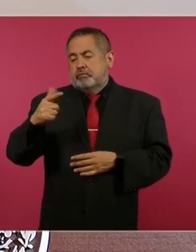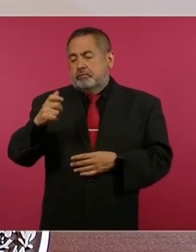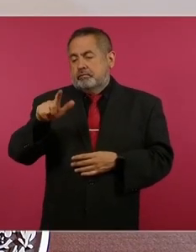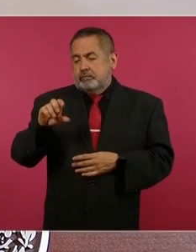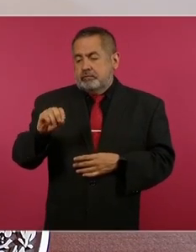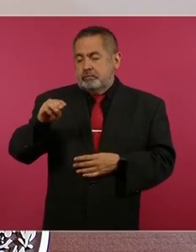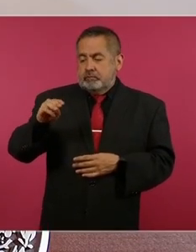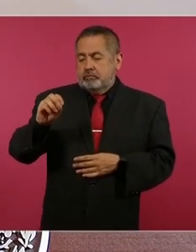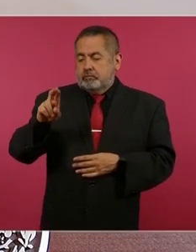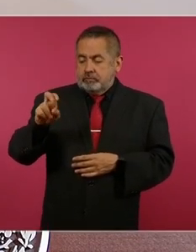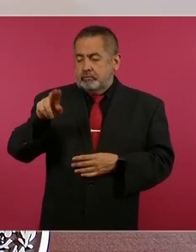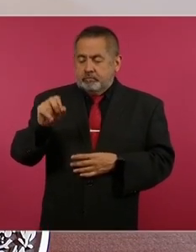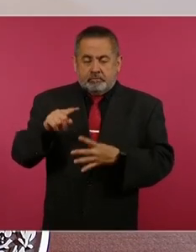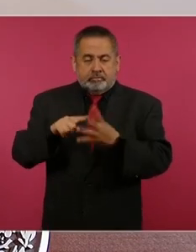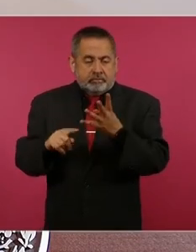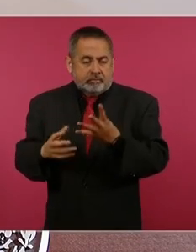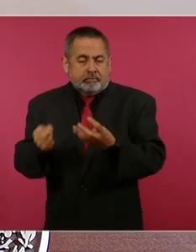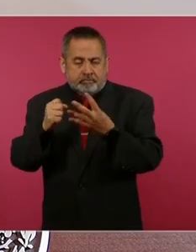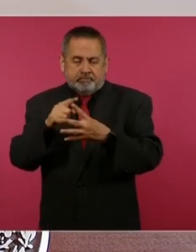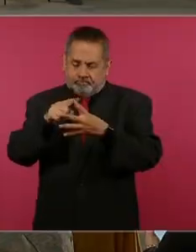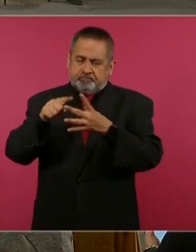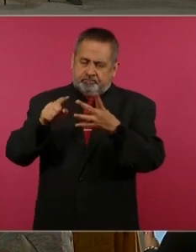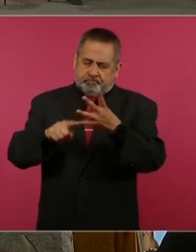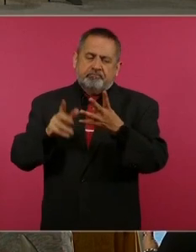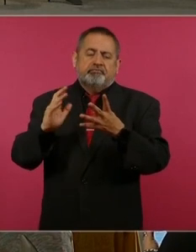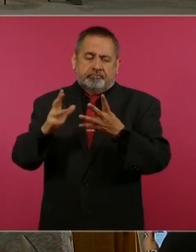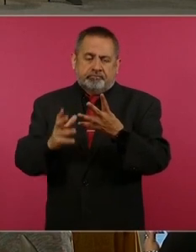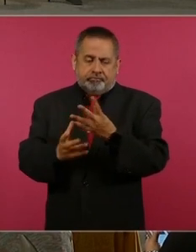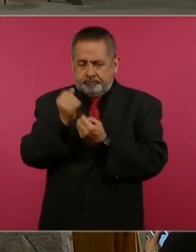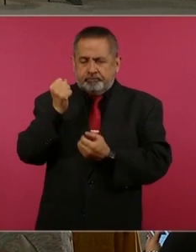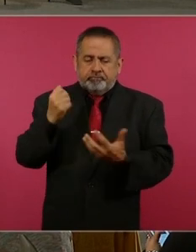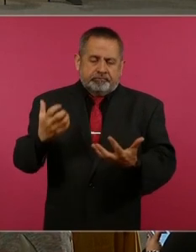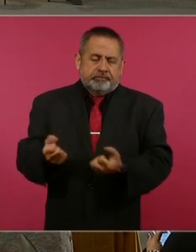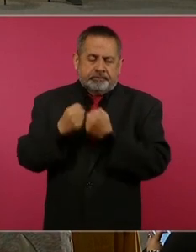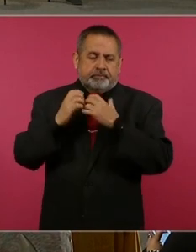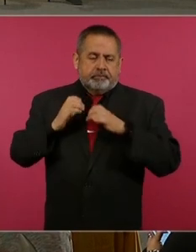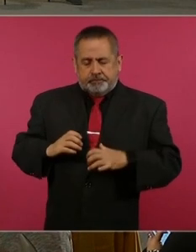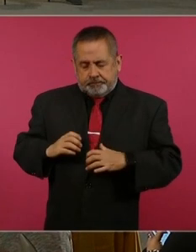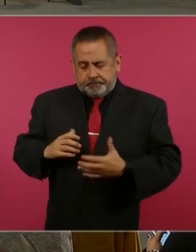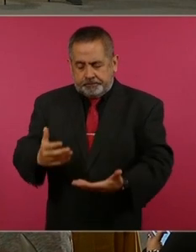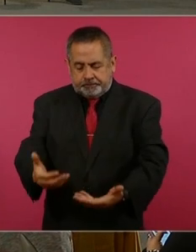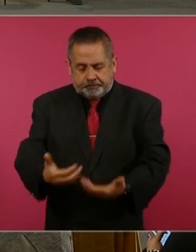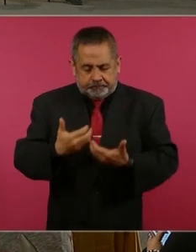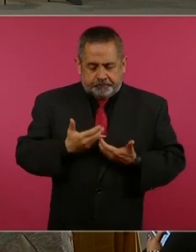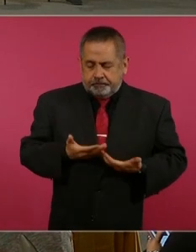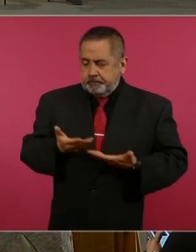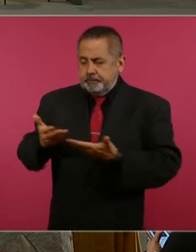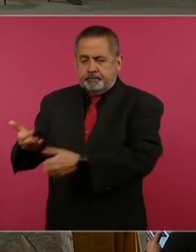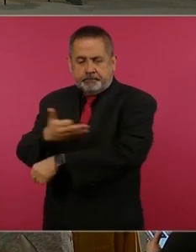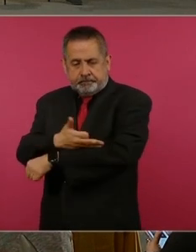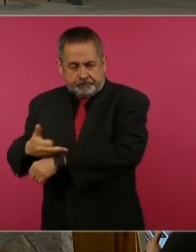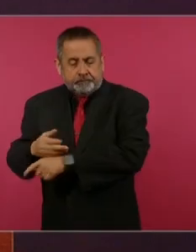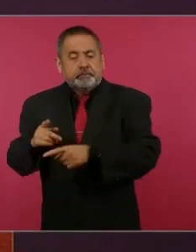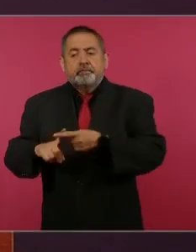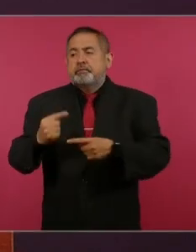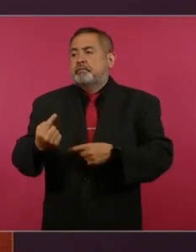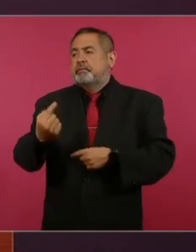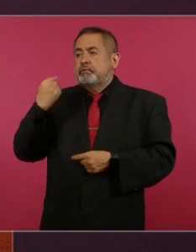Moreno Morales. Concluyó esta primera etapa de búsqueda y el